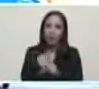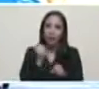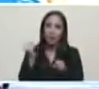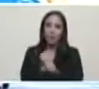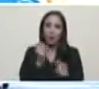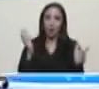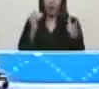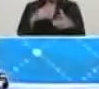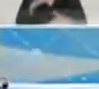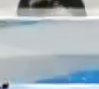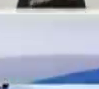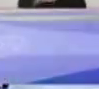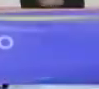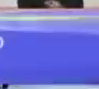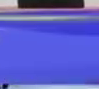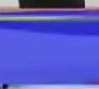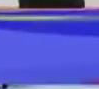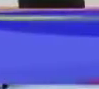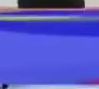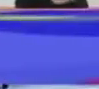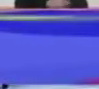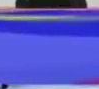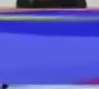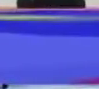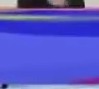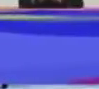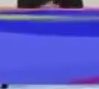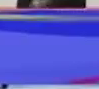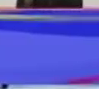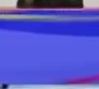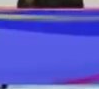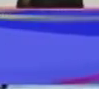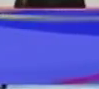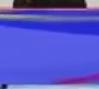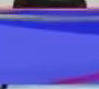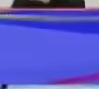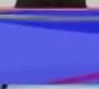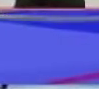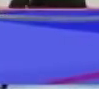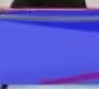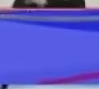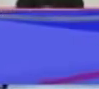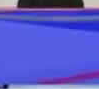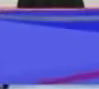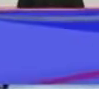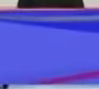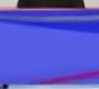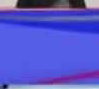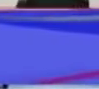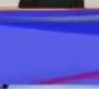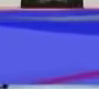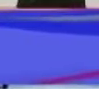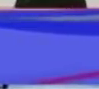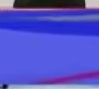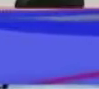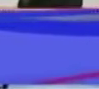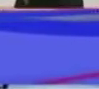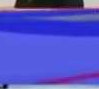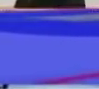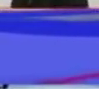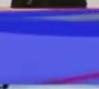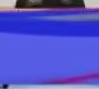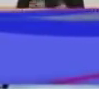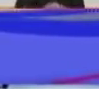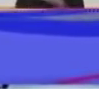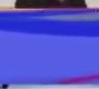insistir una dos tres cuatro y mil veces en la reunión comunal en las decisiones en el trabajo